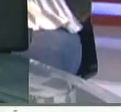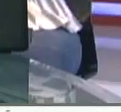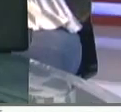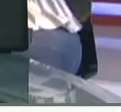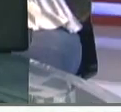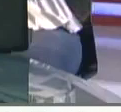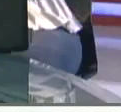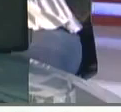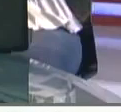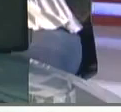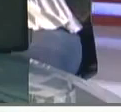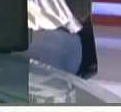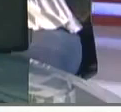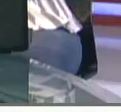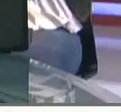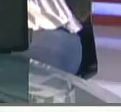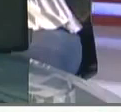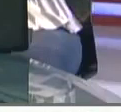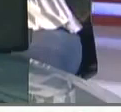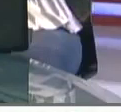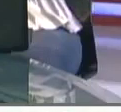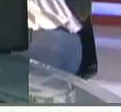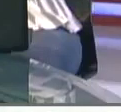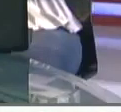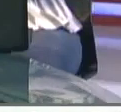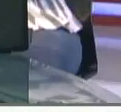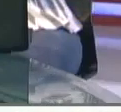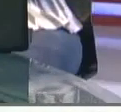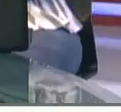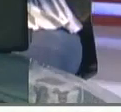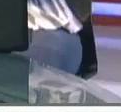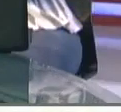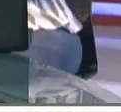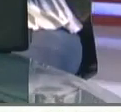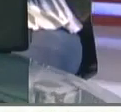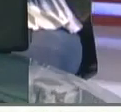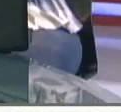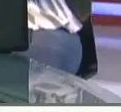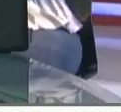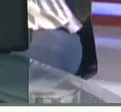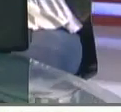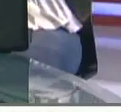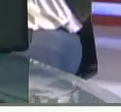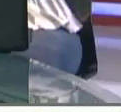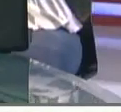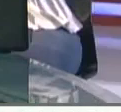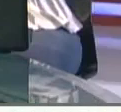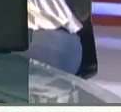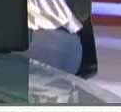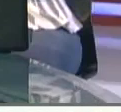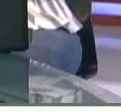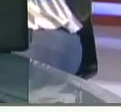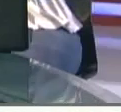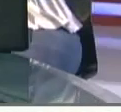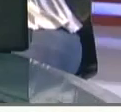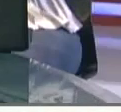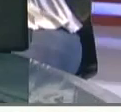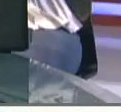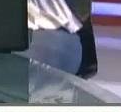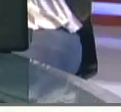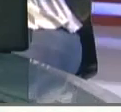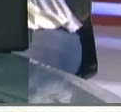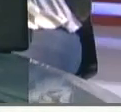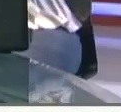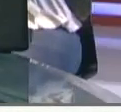el general en jefe jorge luís garcía carneiro un hombre chavista humilde un verdadero revolucionario y